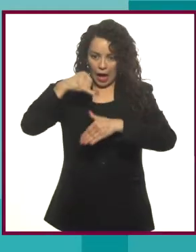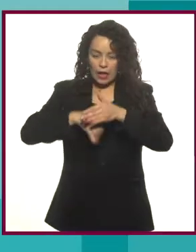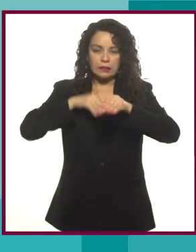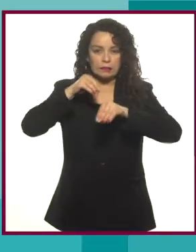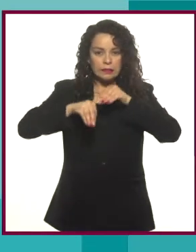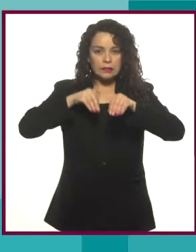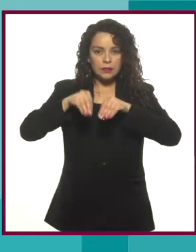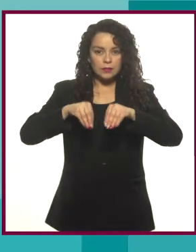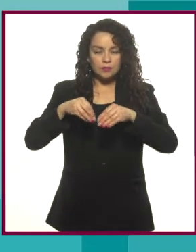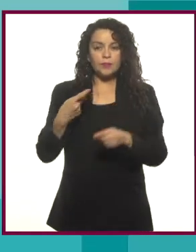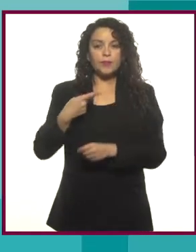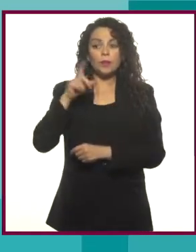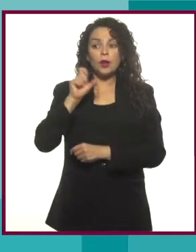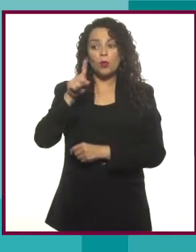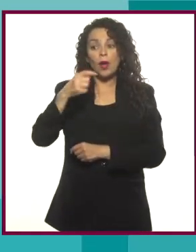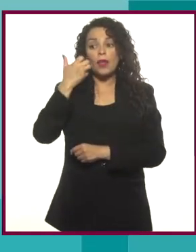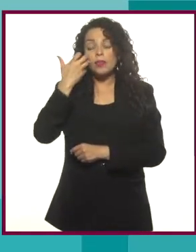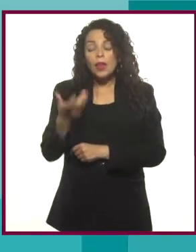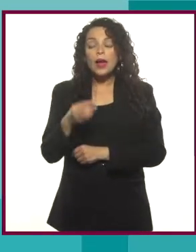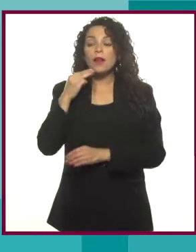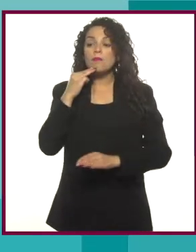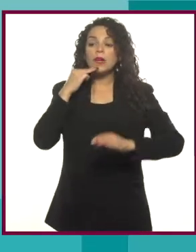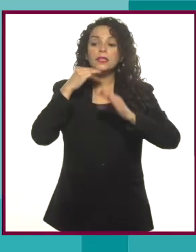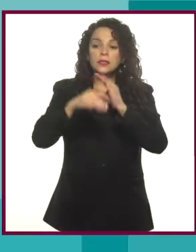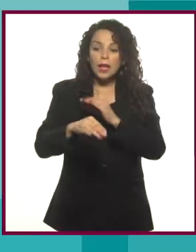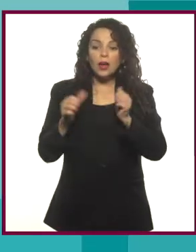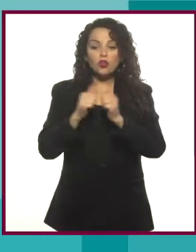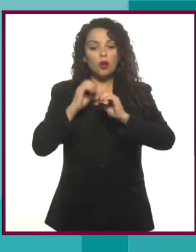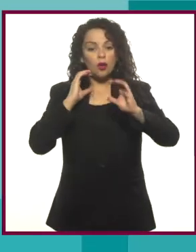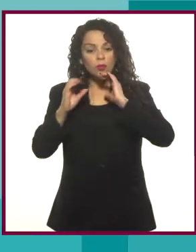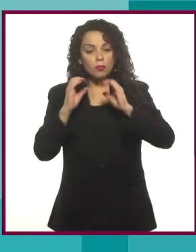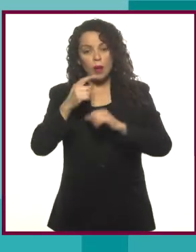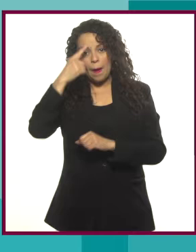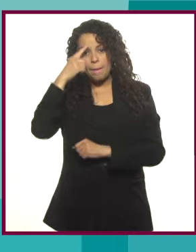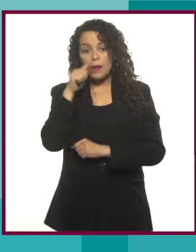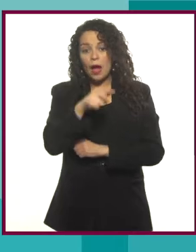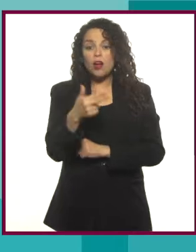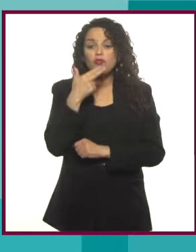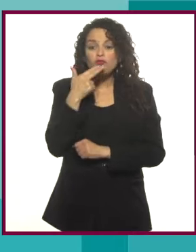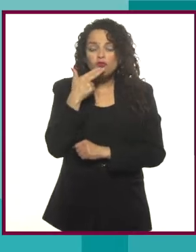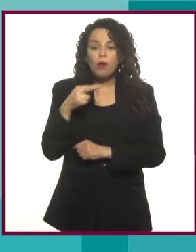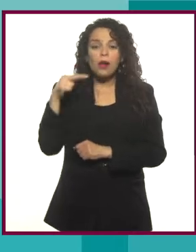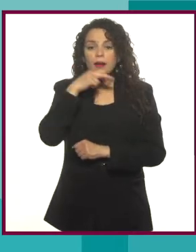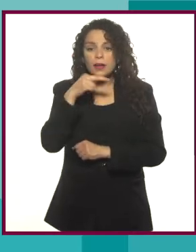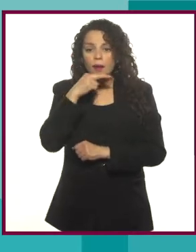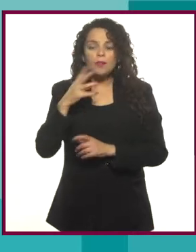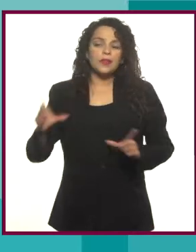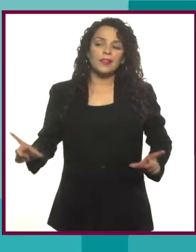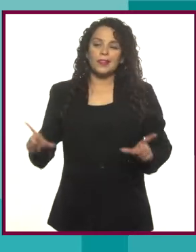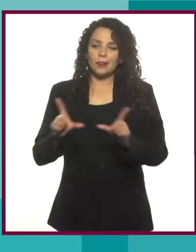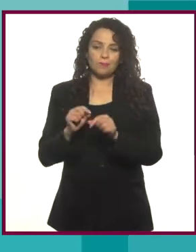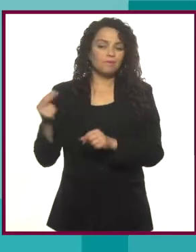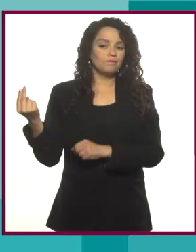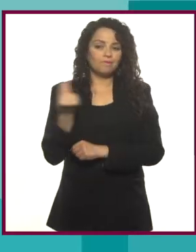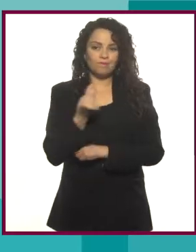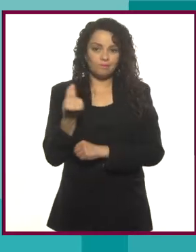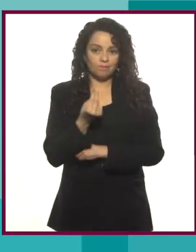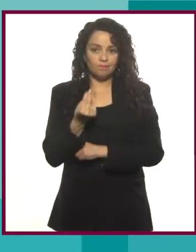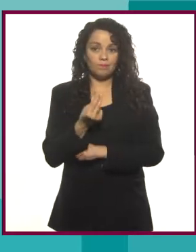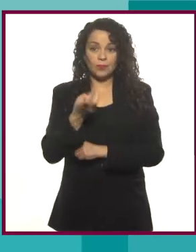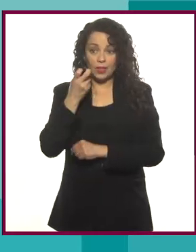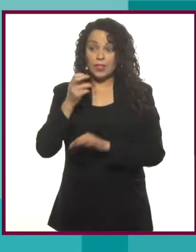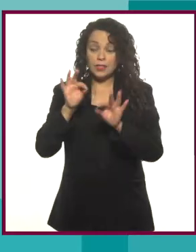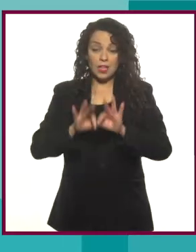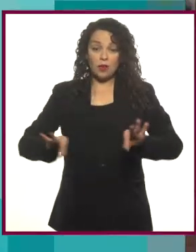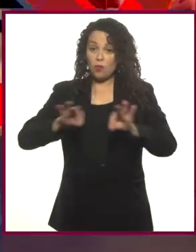así. Pero cuando lo que se busca es que el diseño comunique y su razón de ser es meramente funcional, la síntesis es una cualidad que